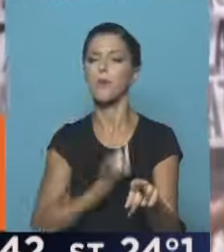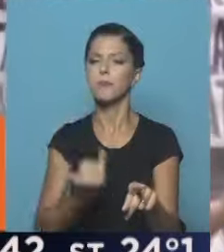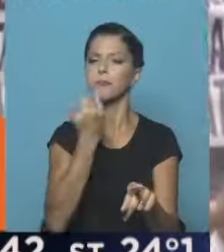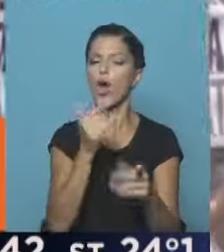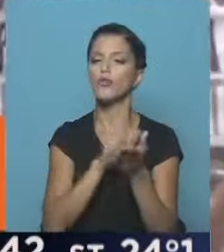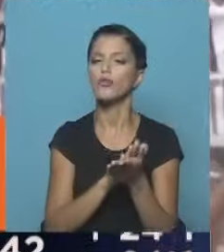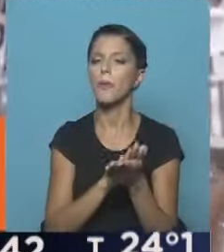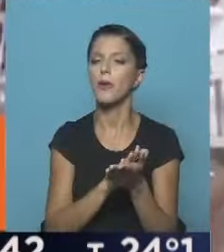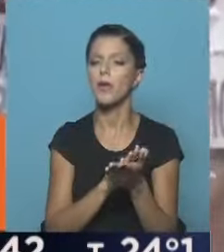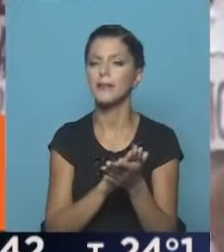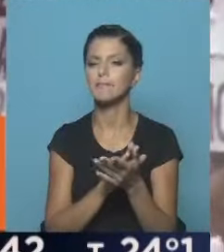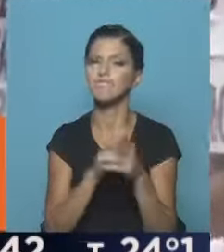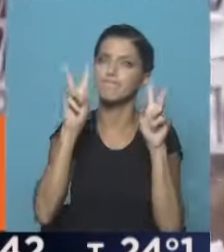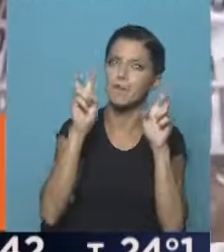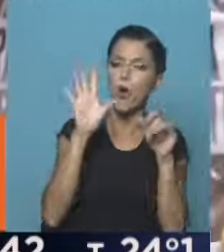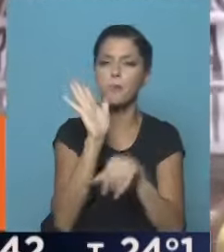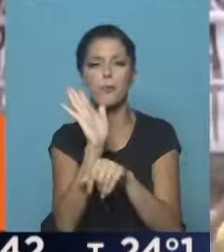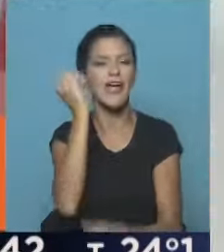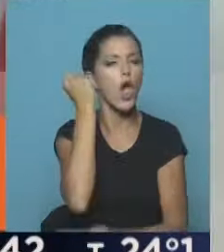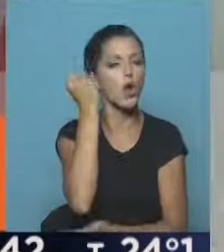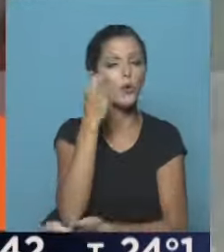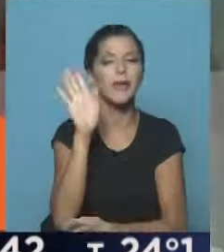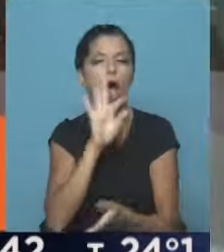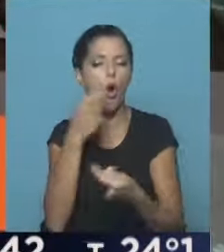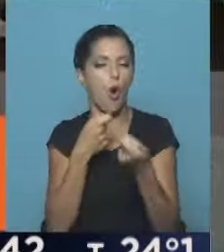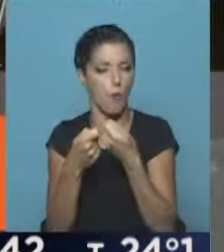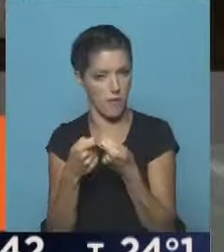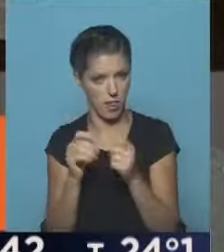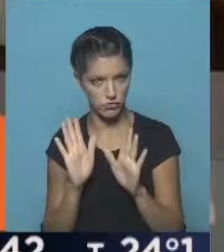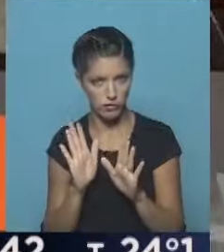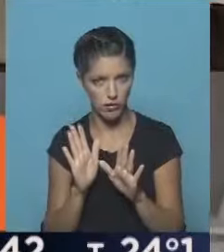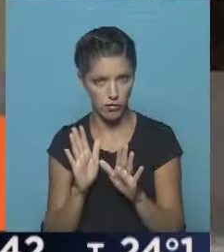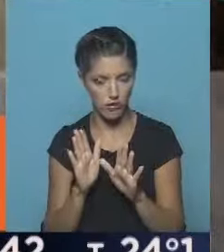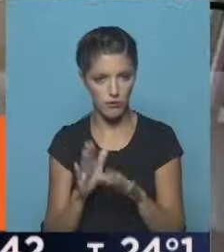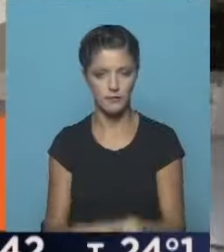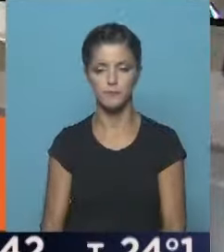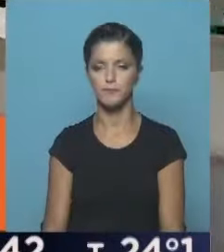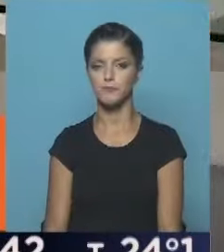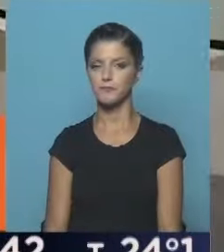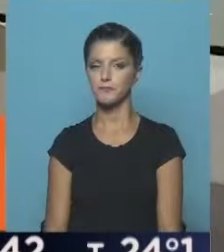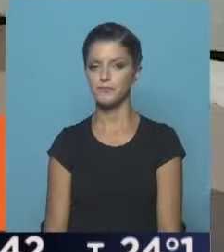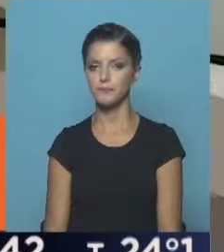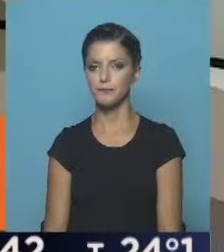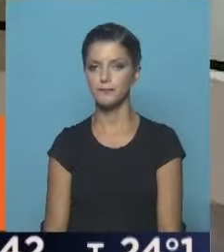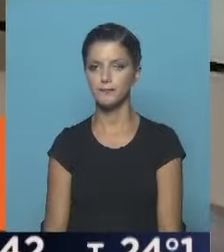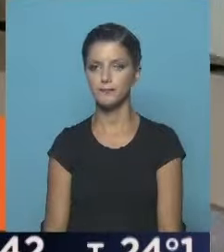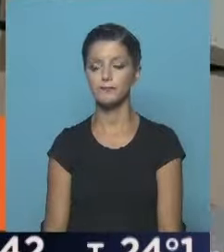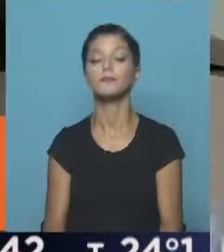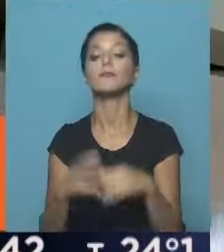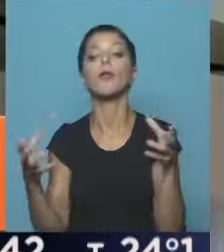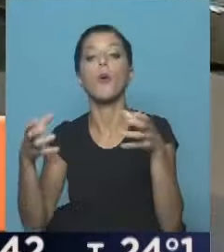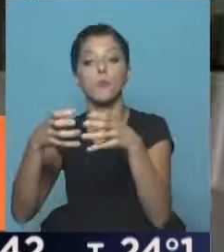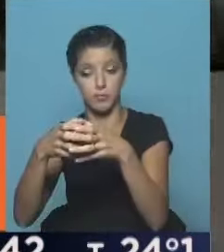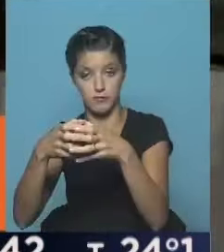de tipo económica, si se quiere, o comercial, si se quiere, y es la necesidad de que la Asamblea, la